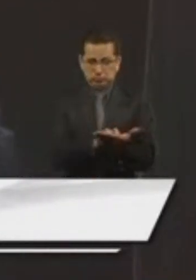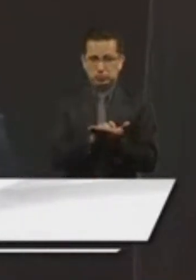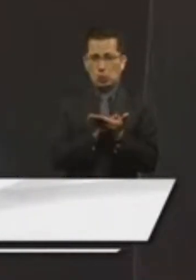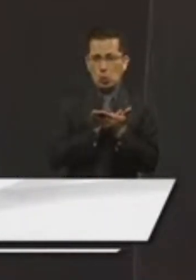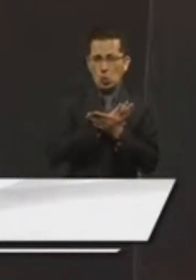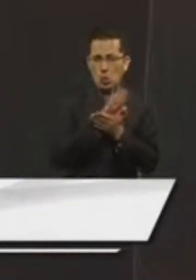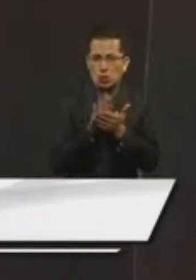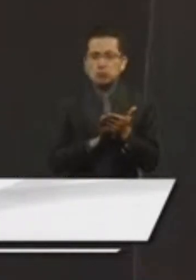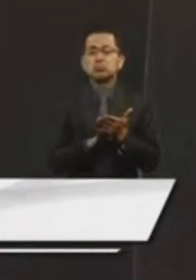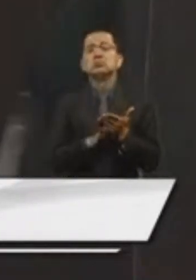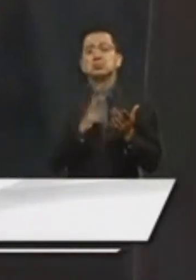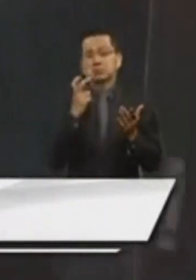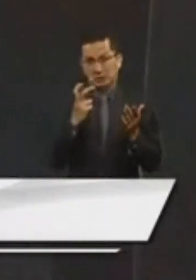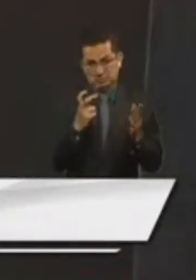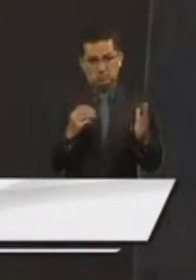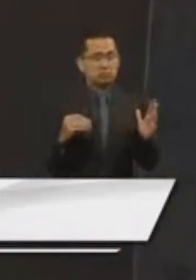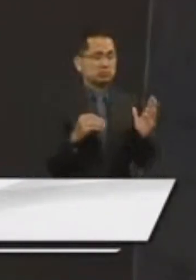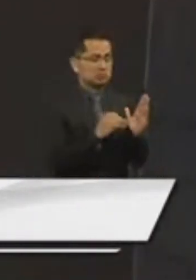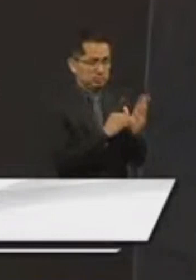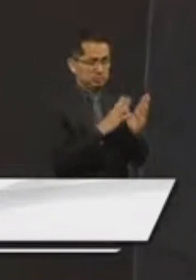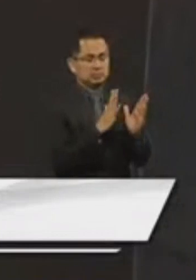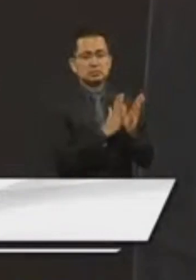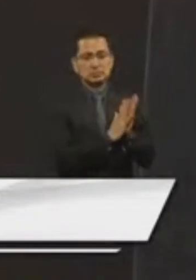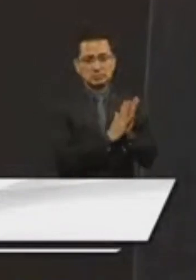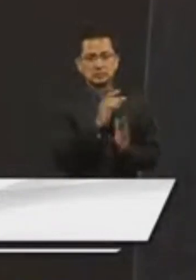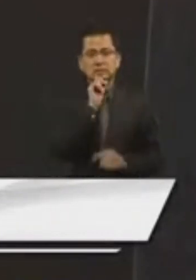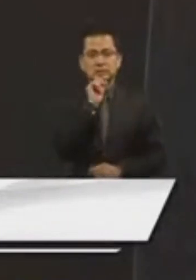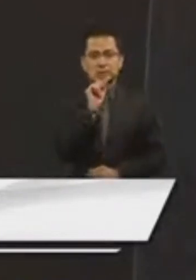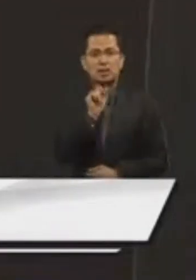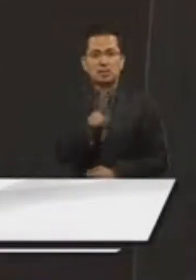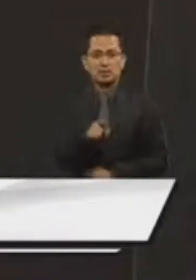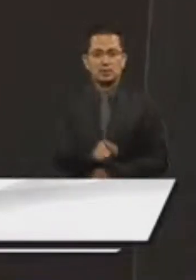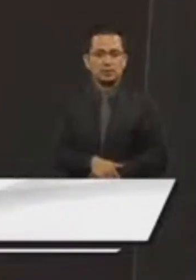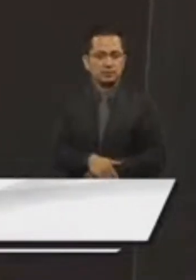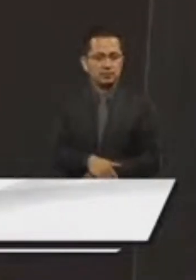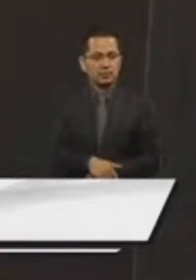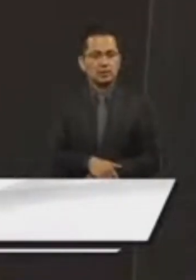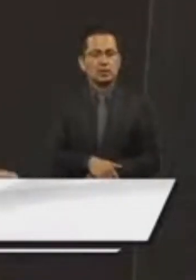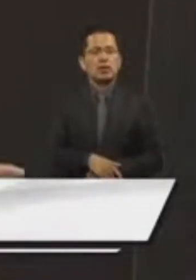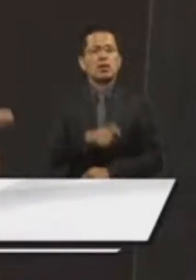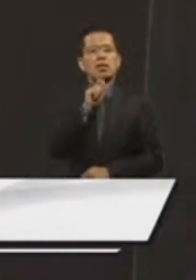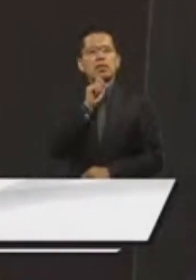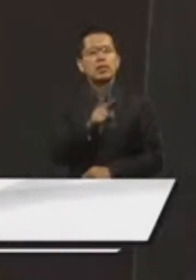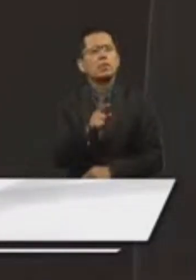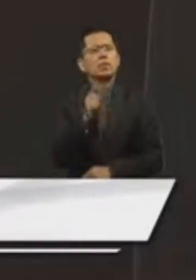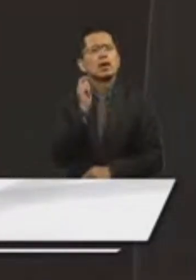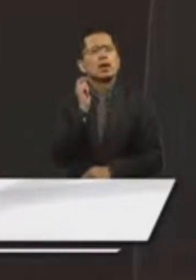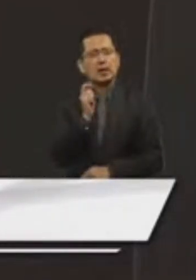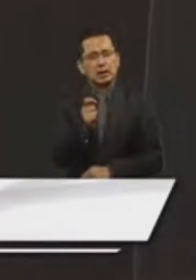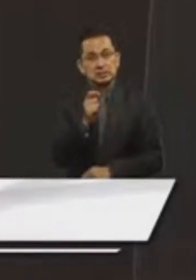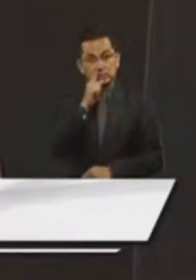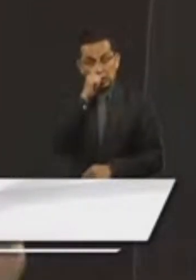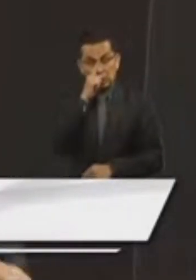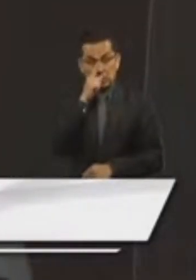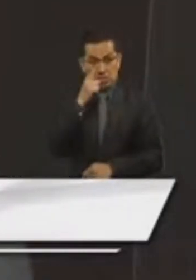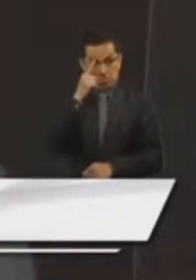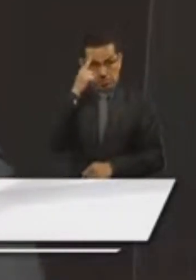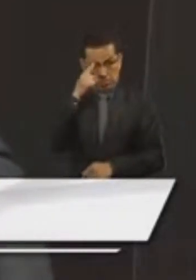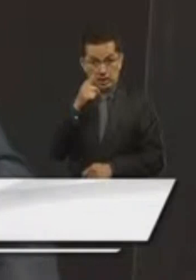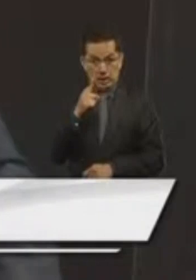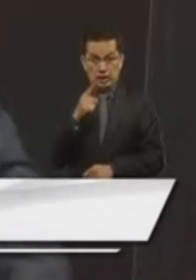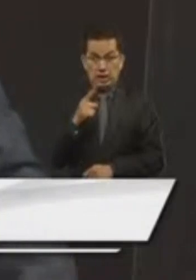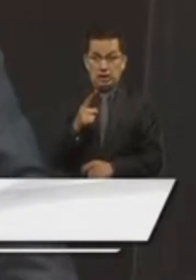y logramos un viejo anhelo, que es la separación del poder